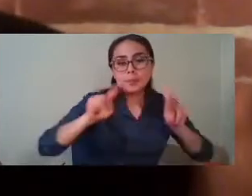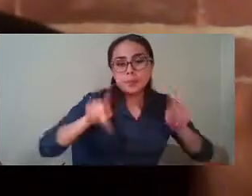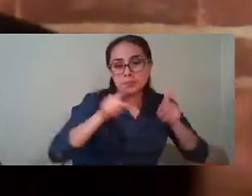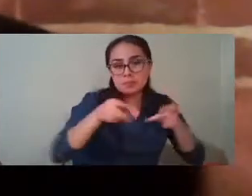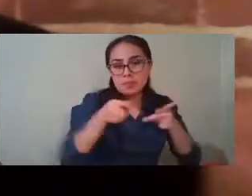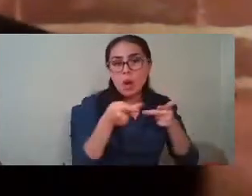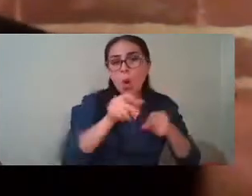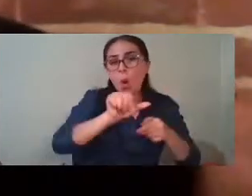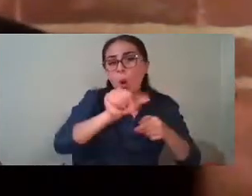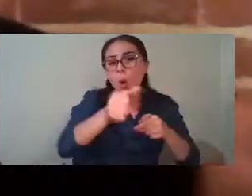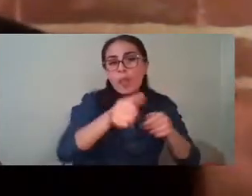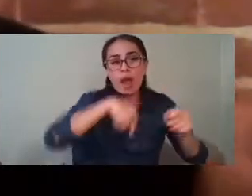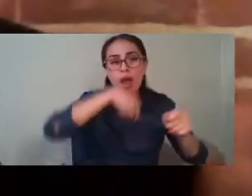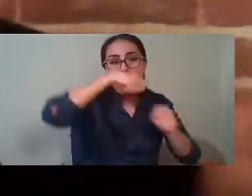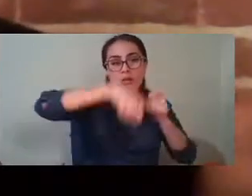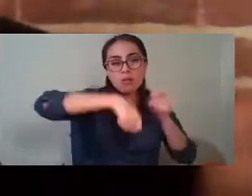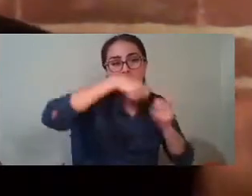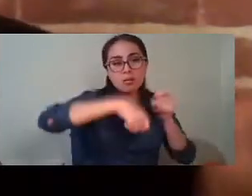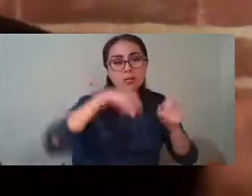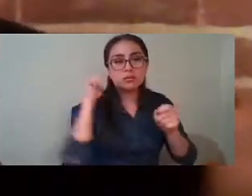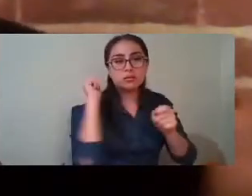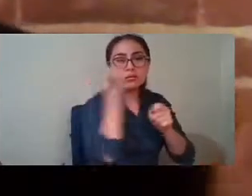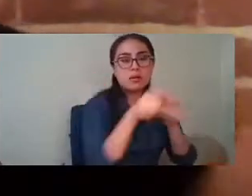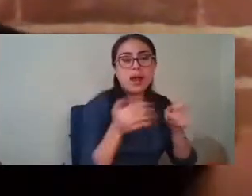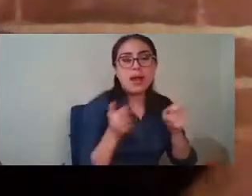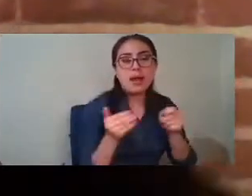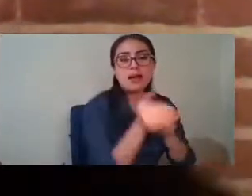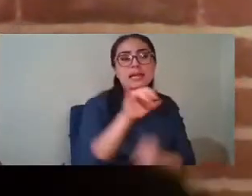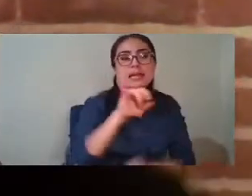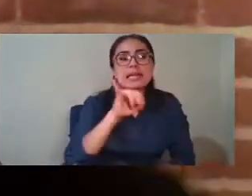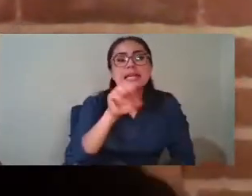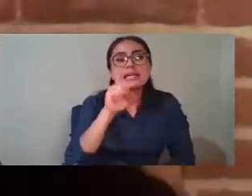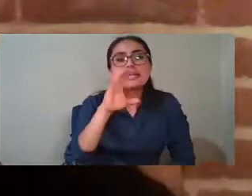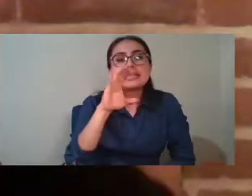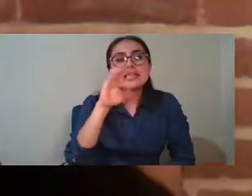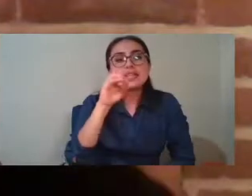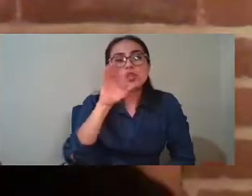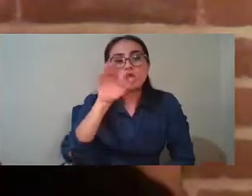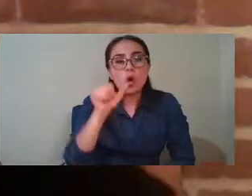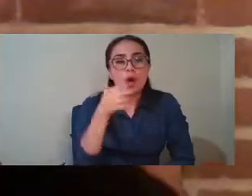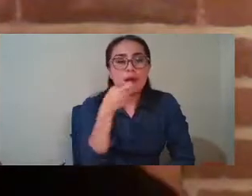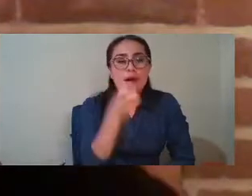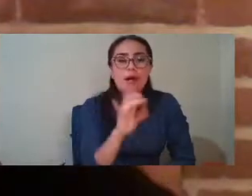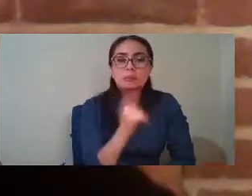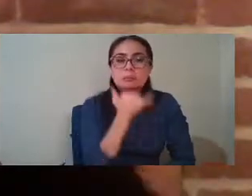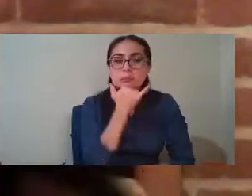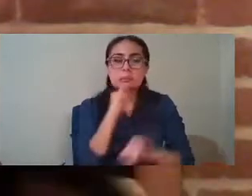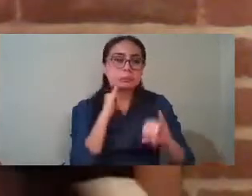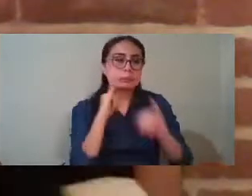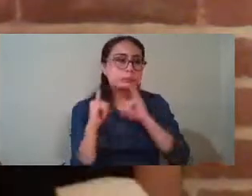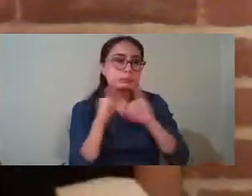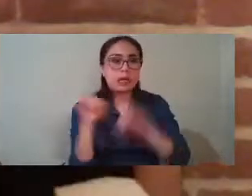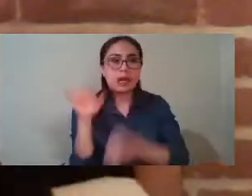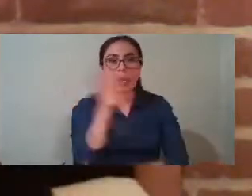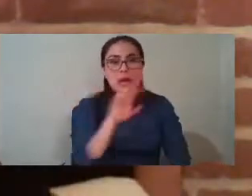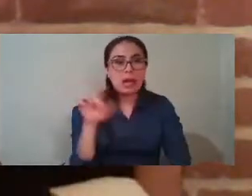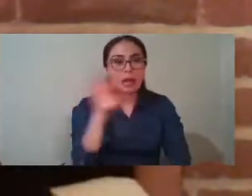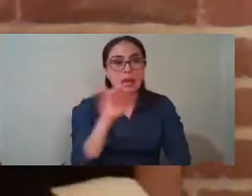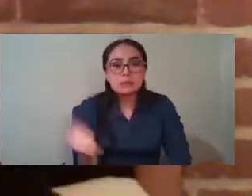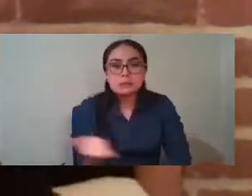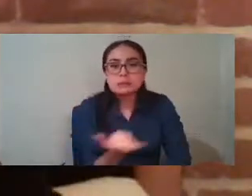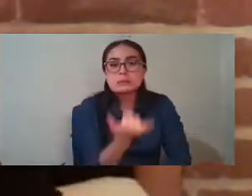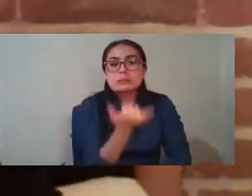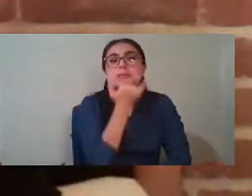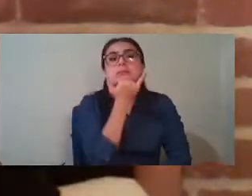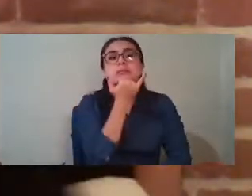otra carnada. Nosotros la llamamos isoca. Ese es un problema para los traductores de lengua de señas. Les pido disculpas